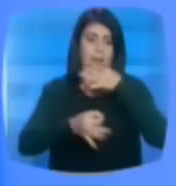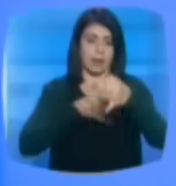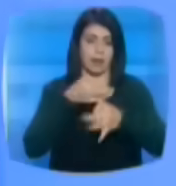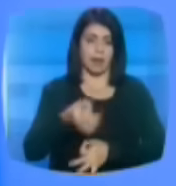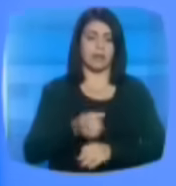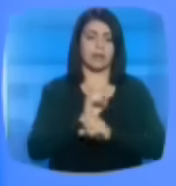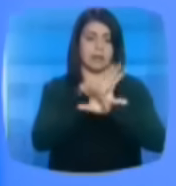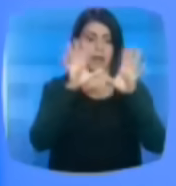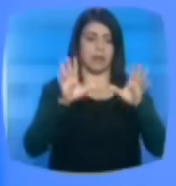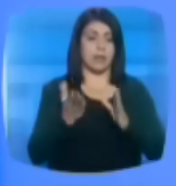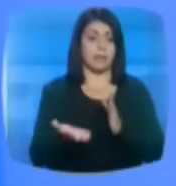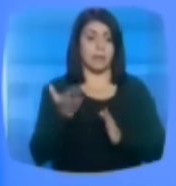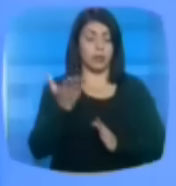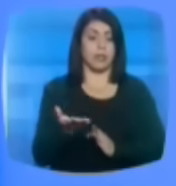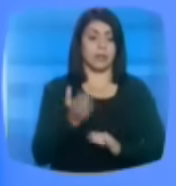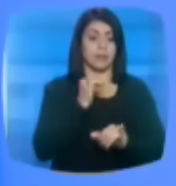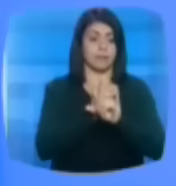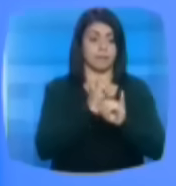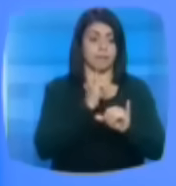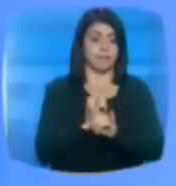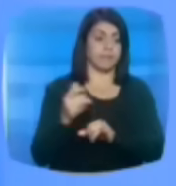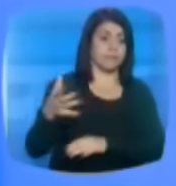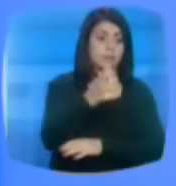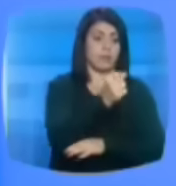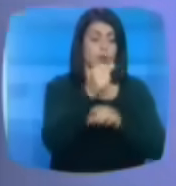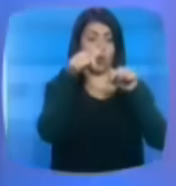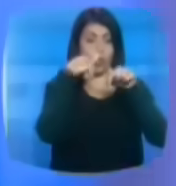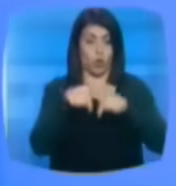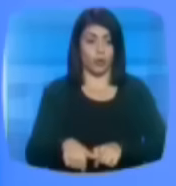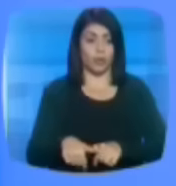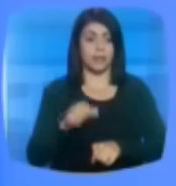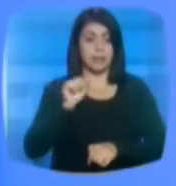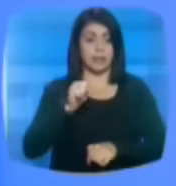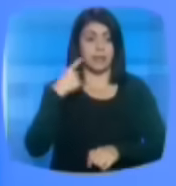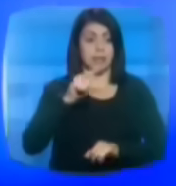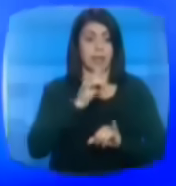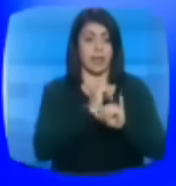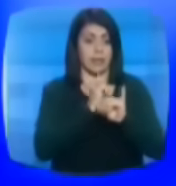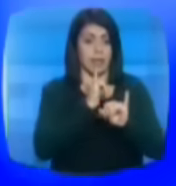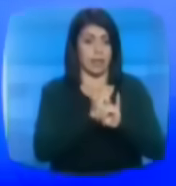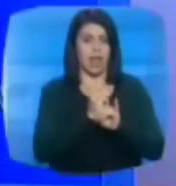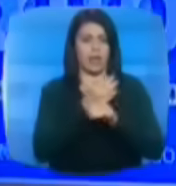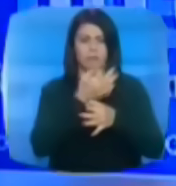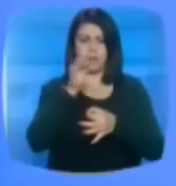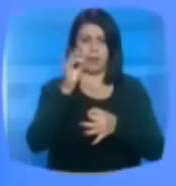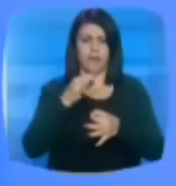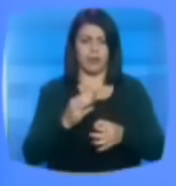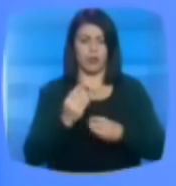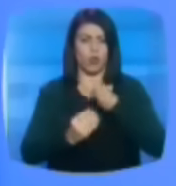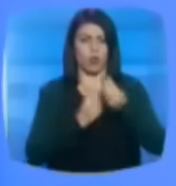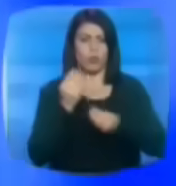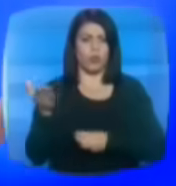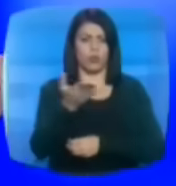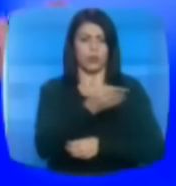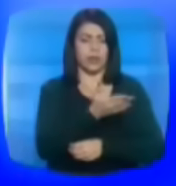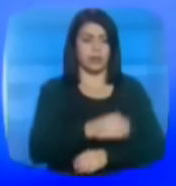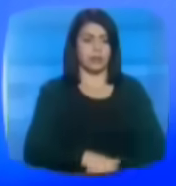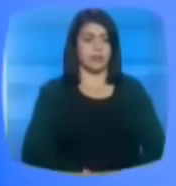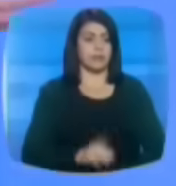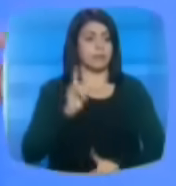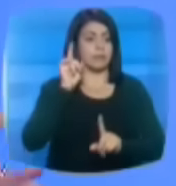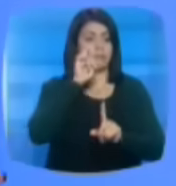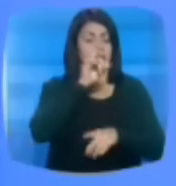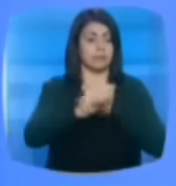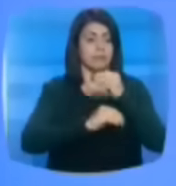muy importante y son las redes sociales. Para lograr el éxito hoy en día, sí hay que saber manejar las redes sociales. ¿Cómo van a plantear eso ustedes en la masterclass? ¿Va